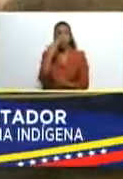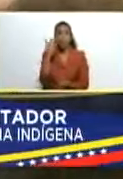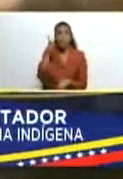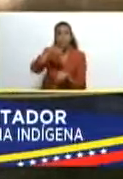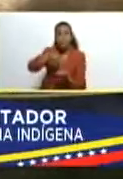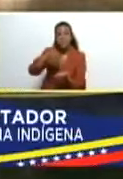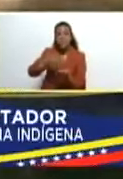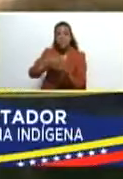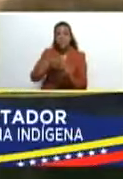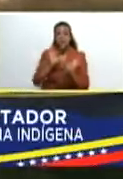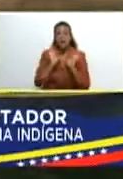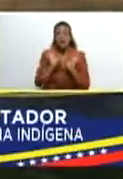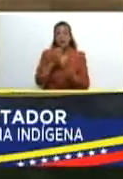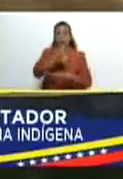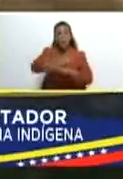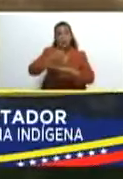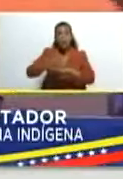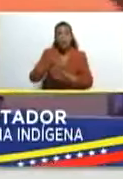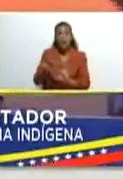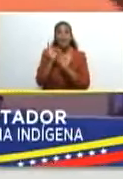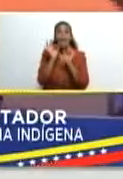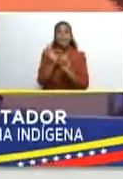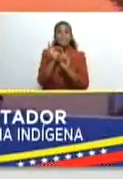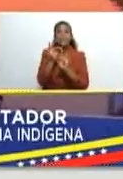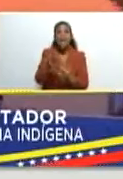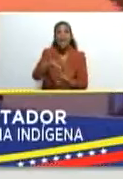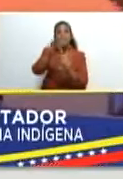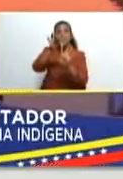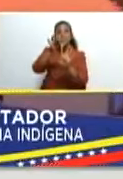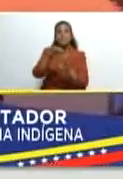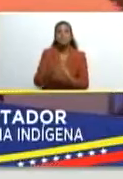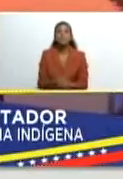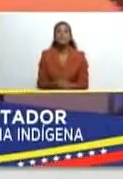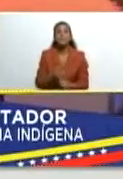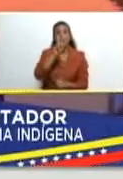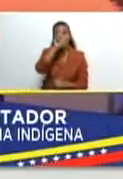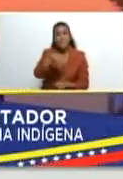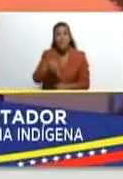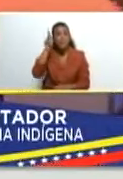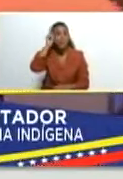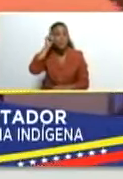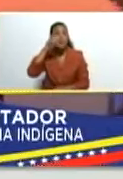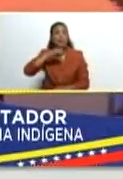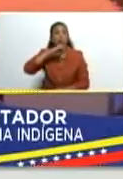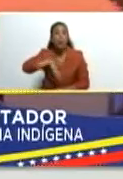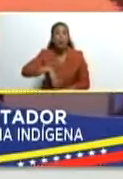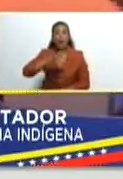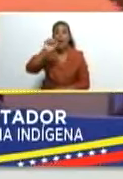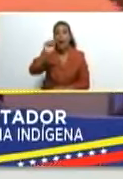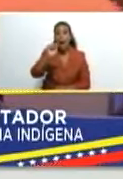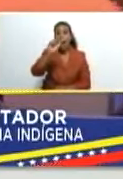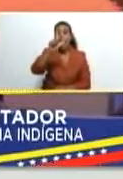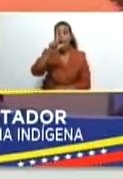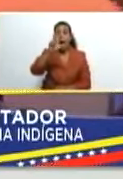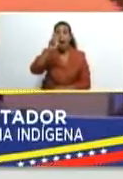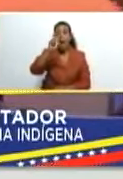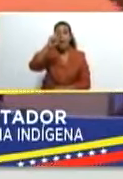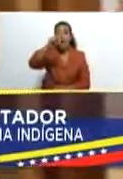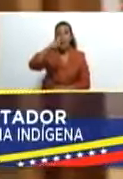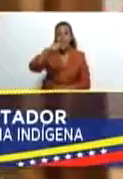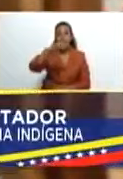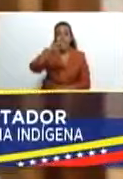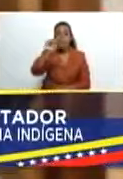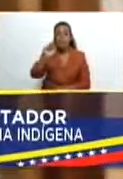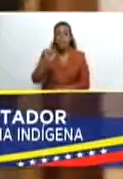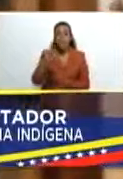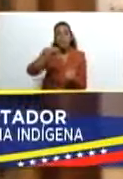Presente. Igual está el profesor, historiador, Alexis Corredor, presidente del Centro Nacional